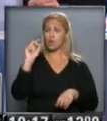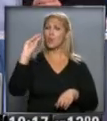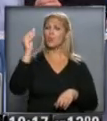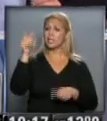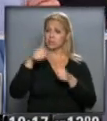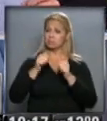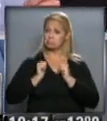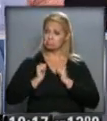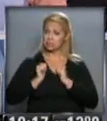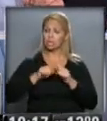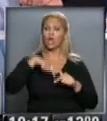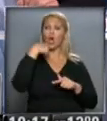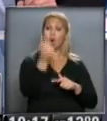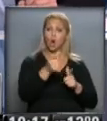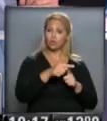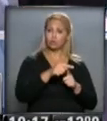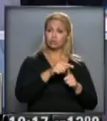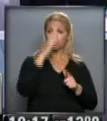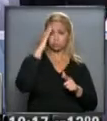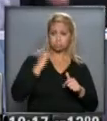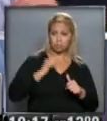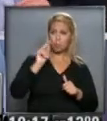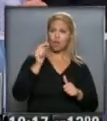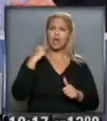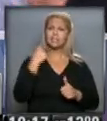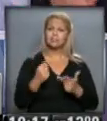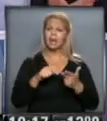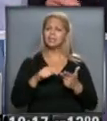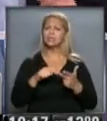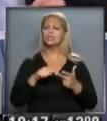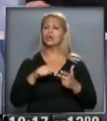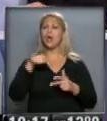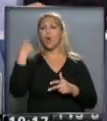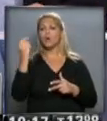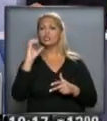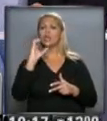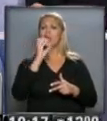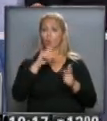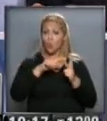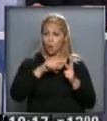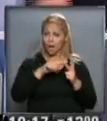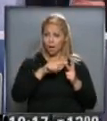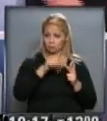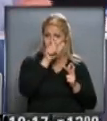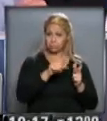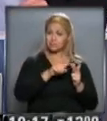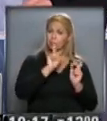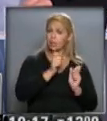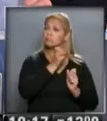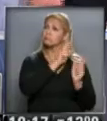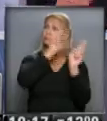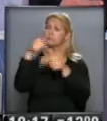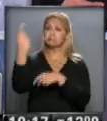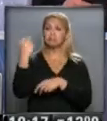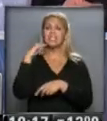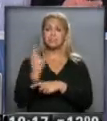de Venezuela murió en España. Batista, el cubano, murió también en España. Uno puede pensar